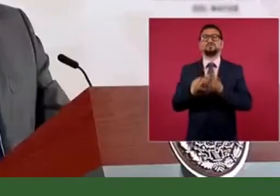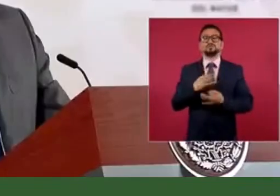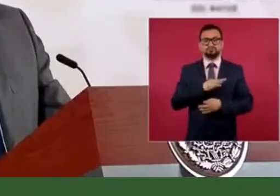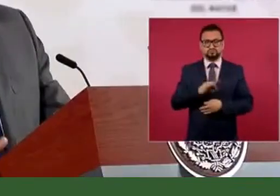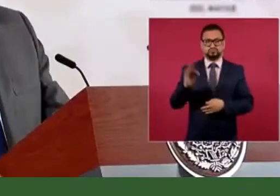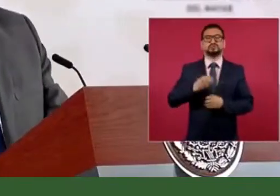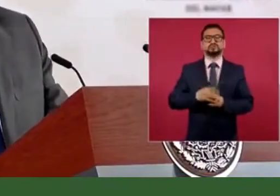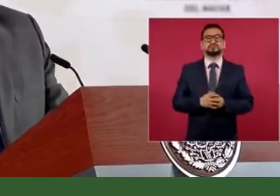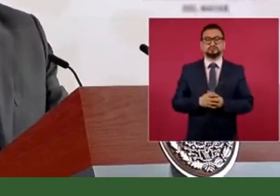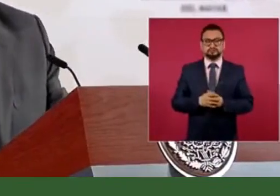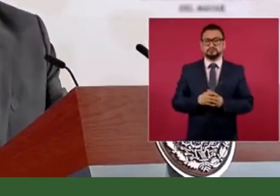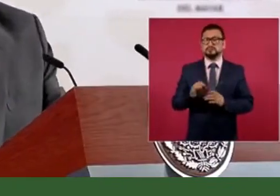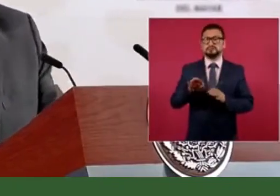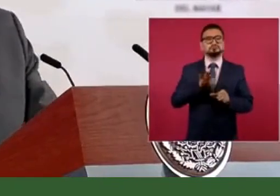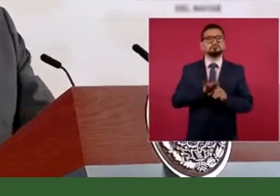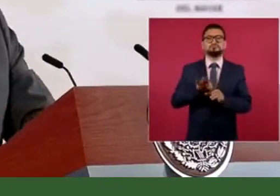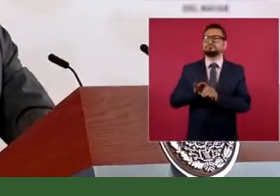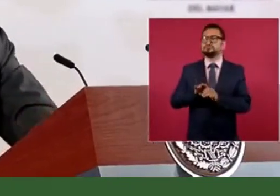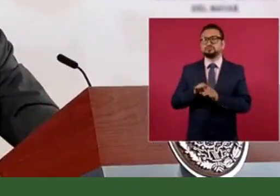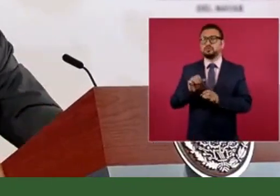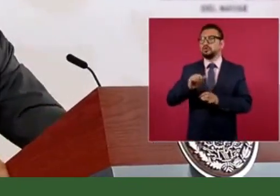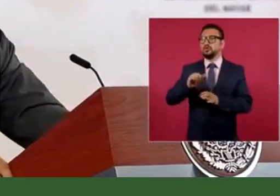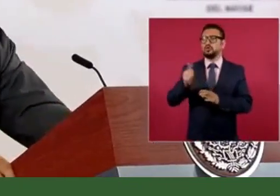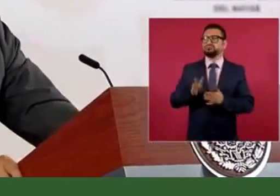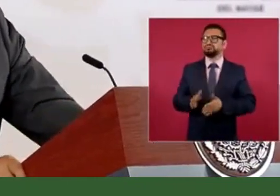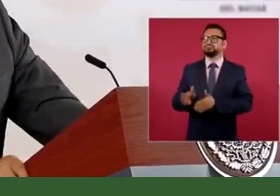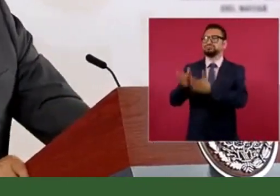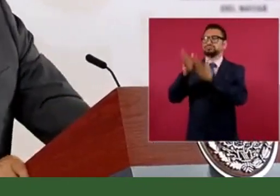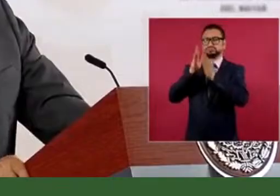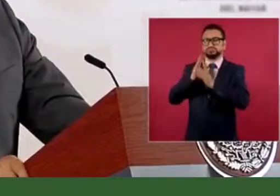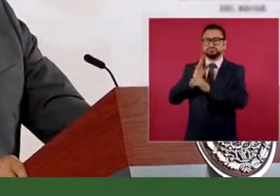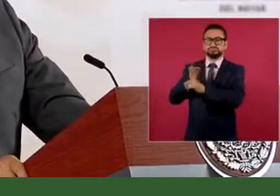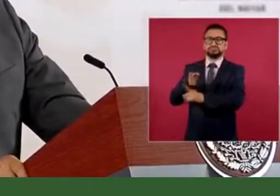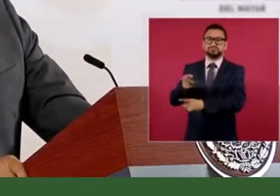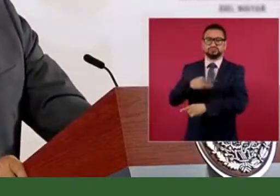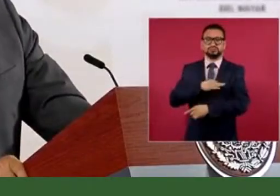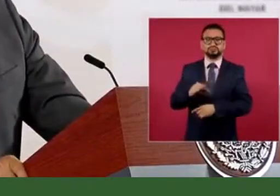opción, otra alternativa, otro camino, otra vía.